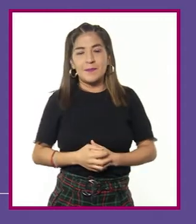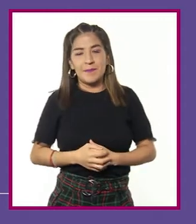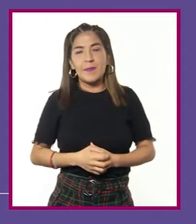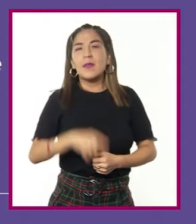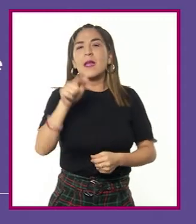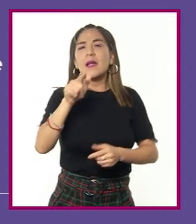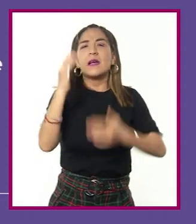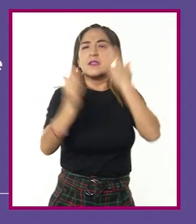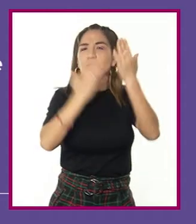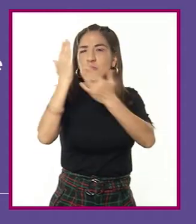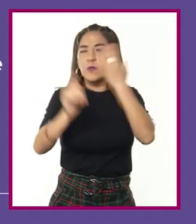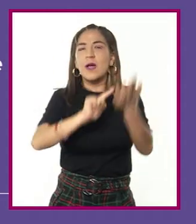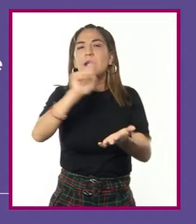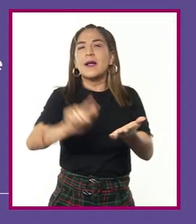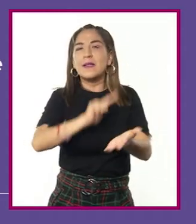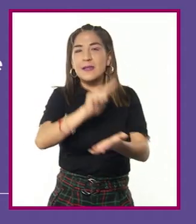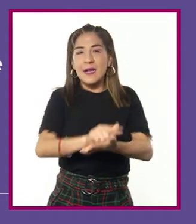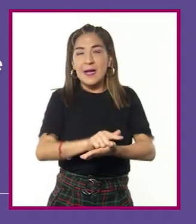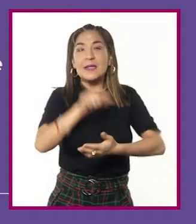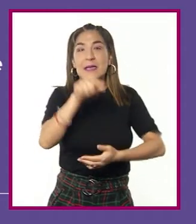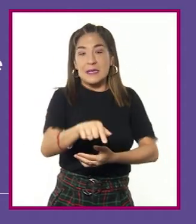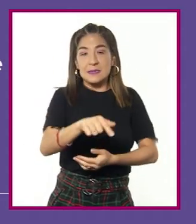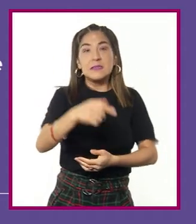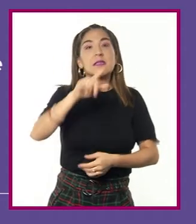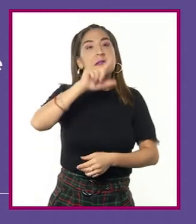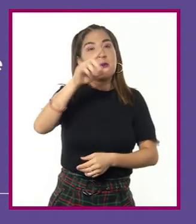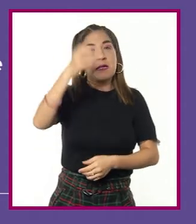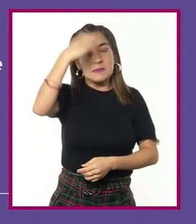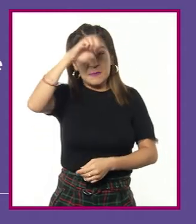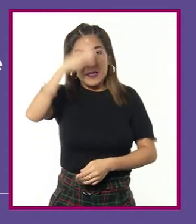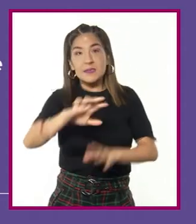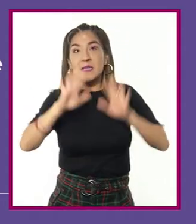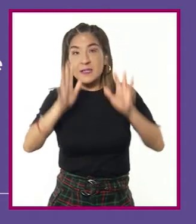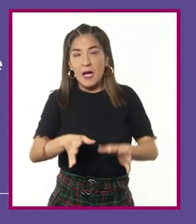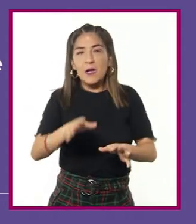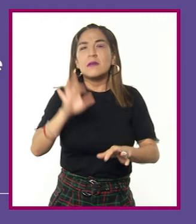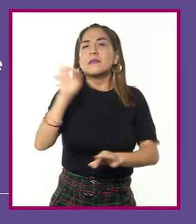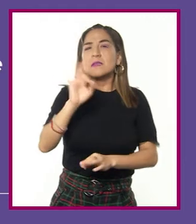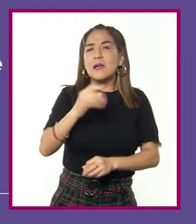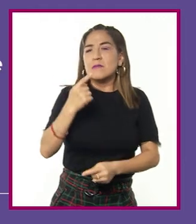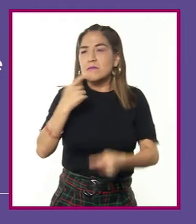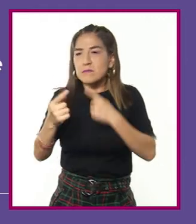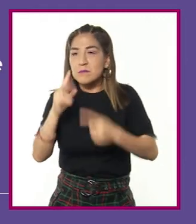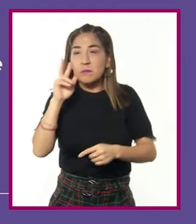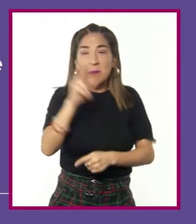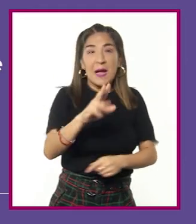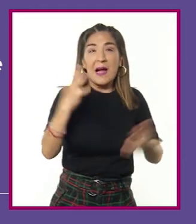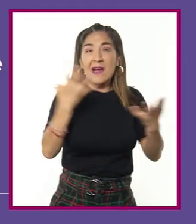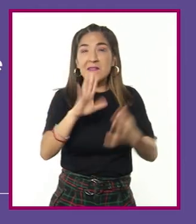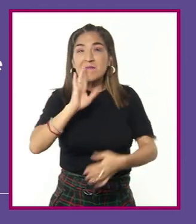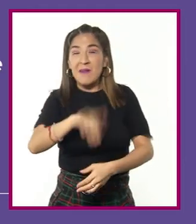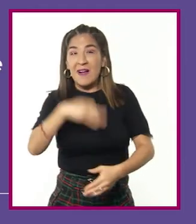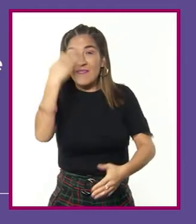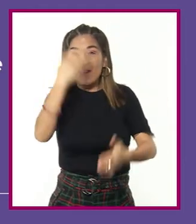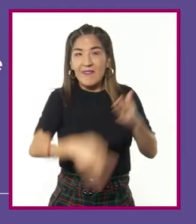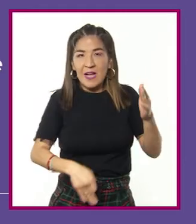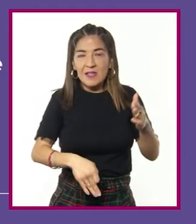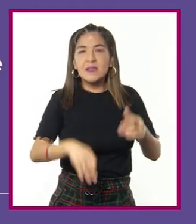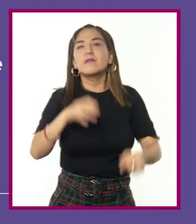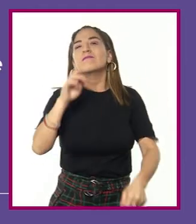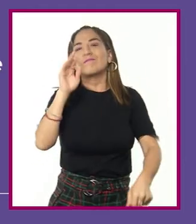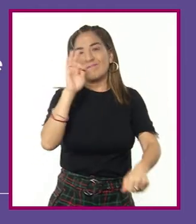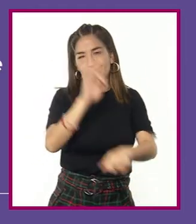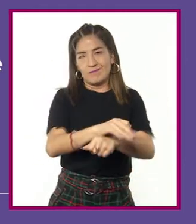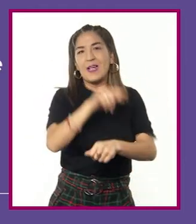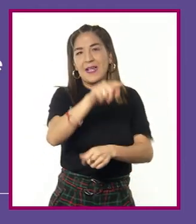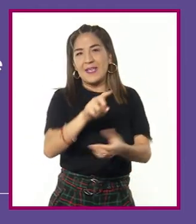Estudia las leyes y con ese conocimiento juzga a quienes cometen faltas. Asimismo, protege los